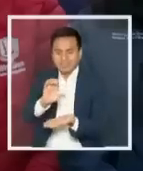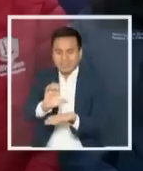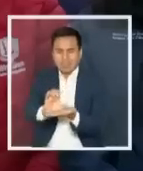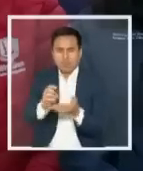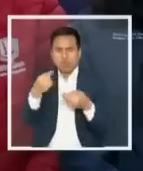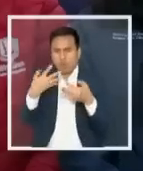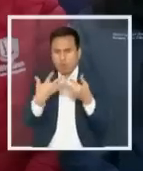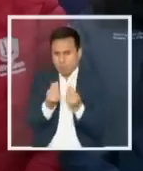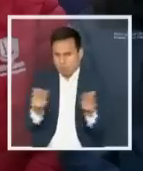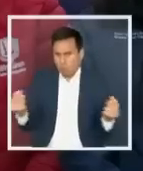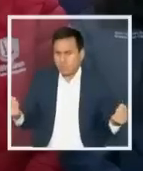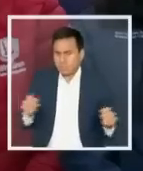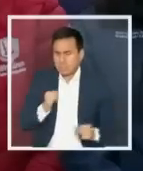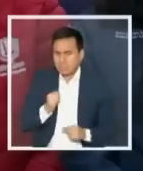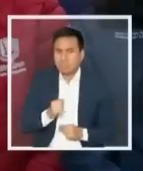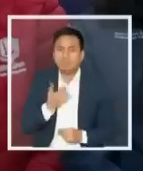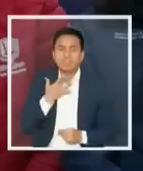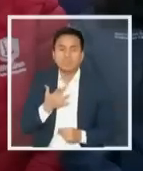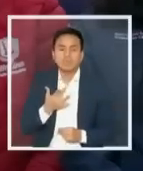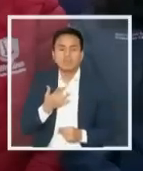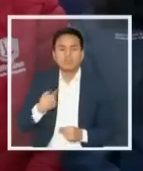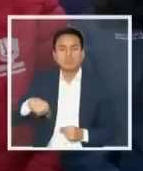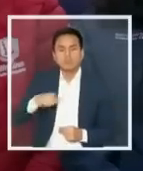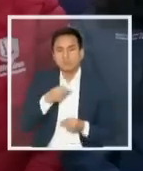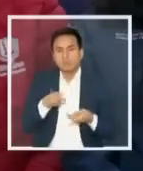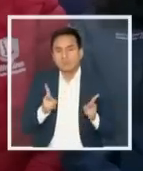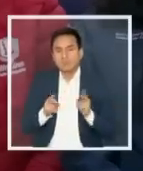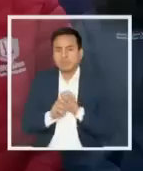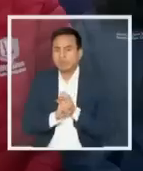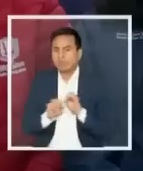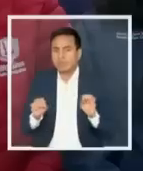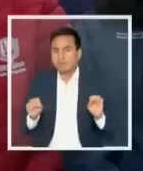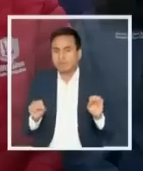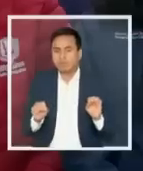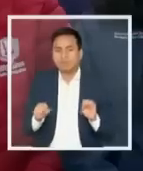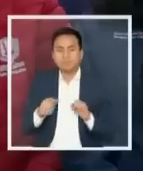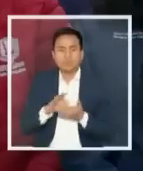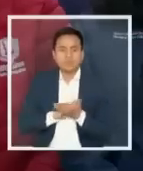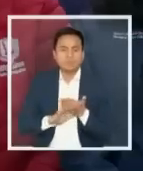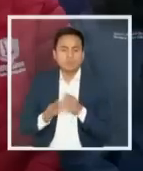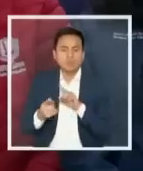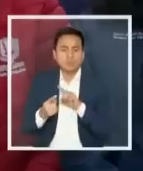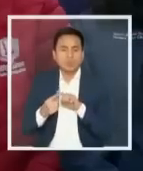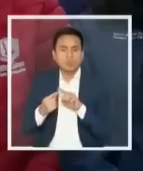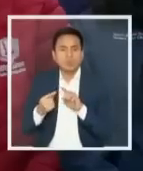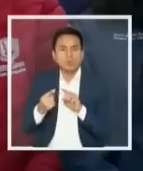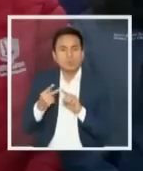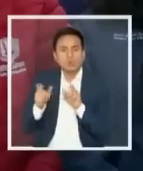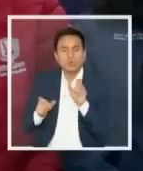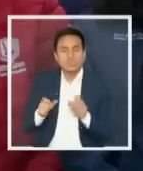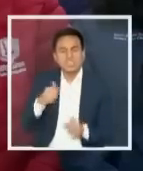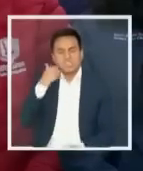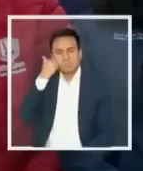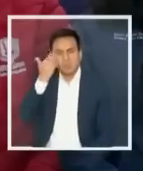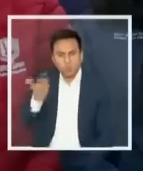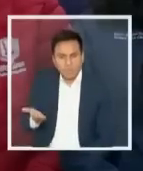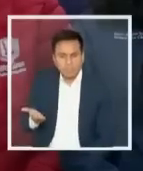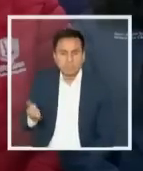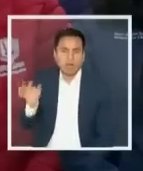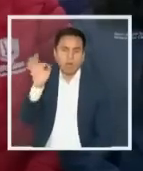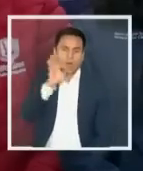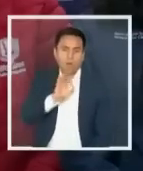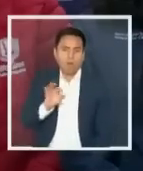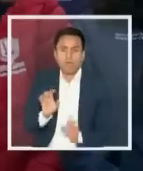son muchas. Porque lo que no podemos permitir es que por un par de sinvergüenzas